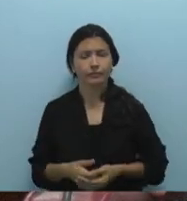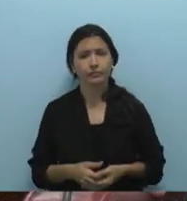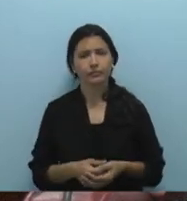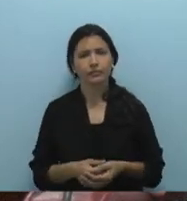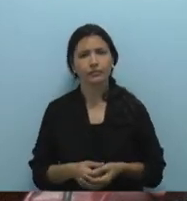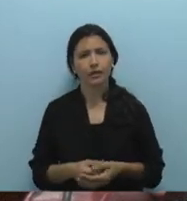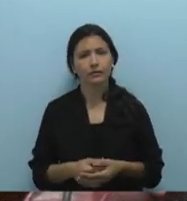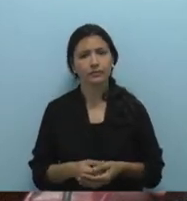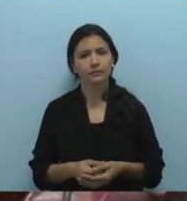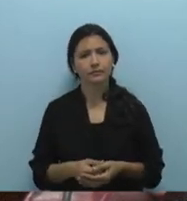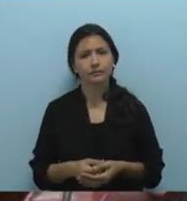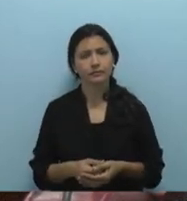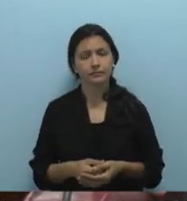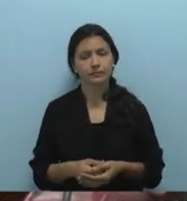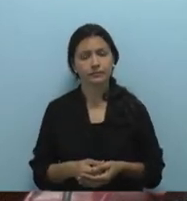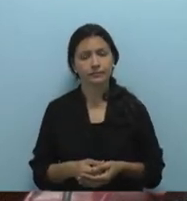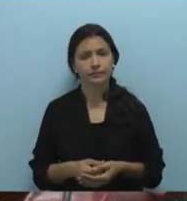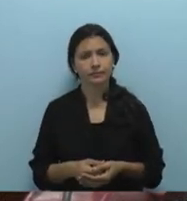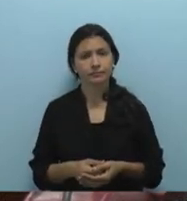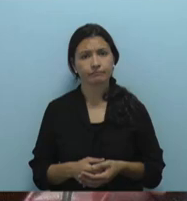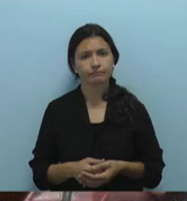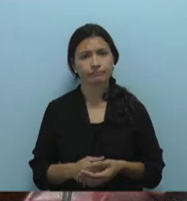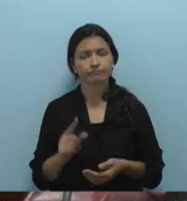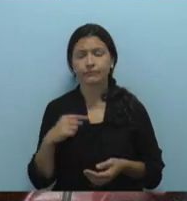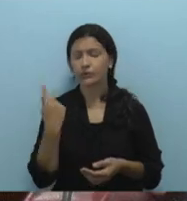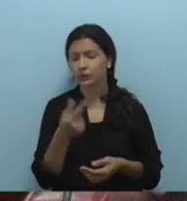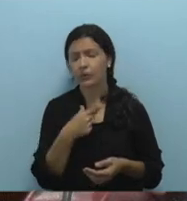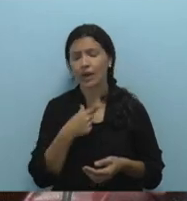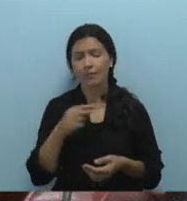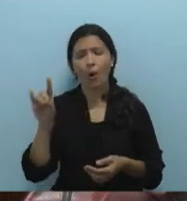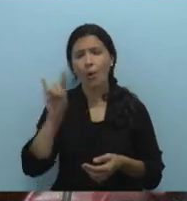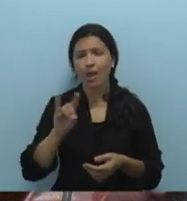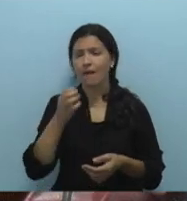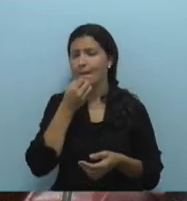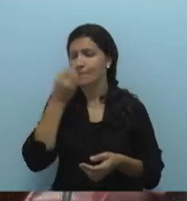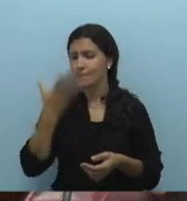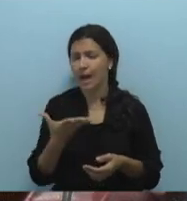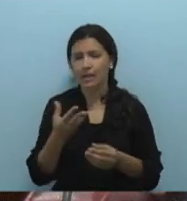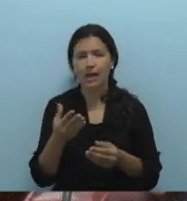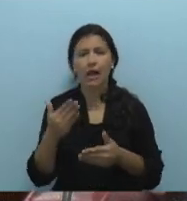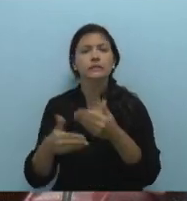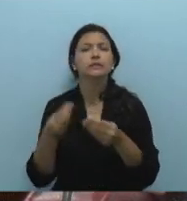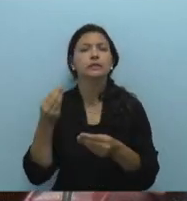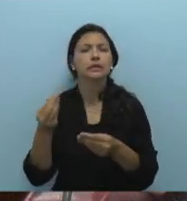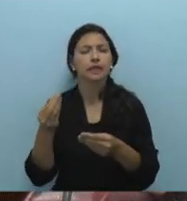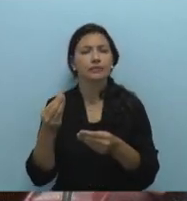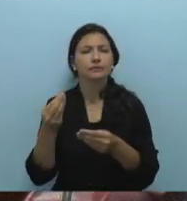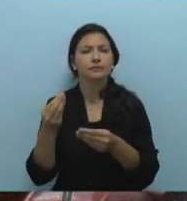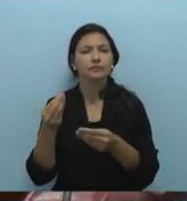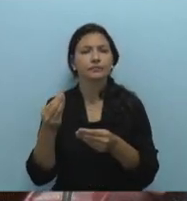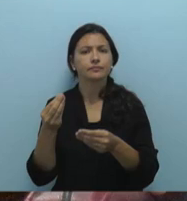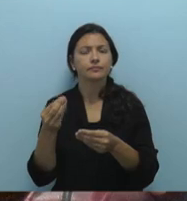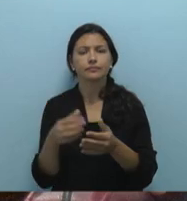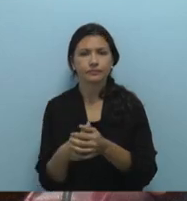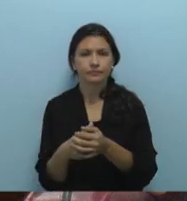más. Si nosotros queremos mejorar a la universidad pública, lo que hay que hacer es empezar a debatir